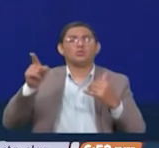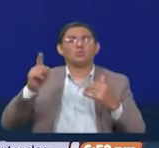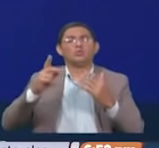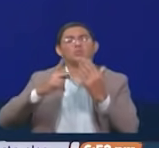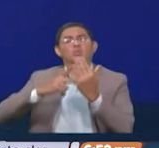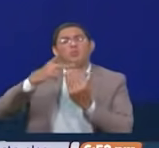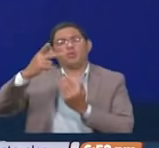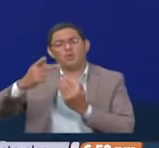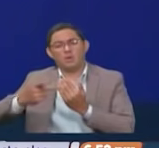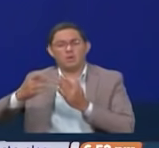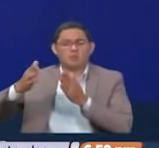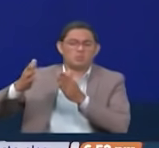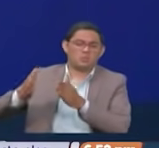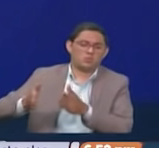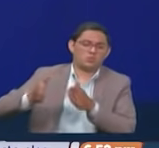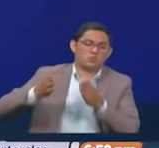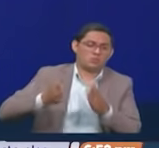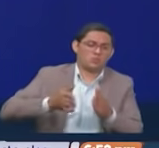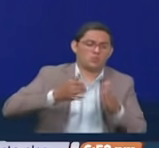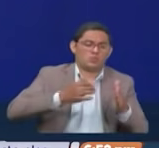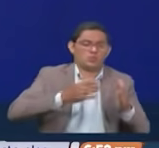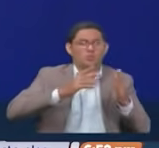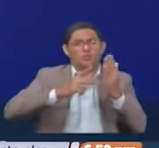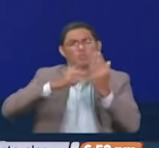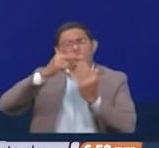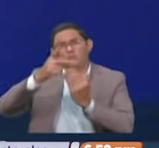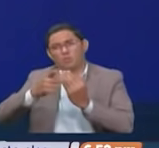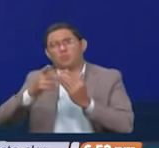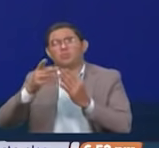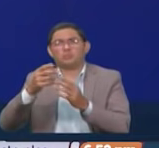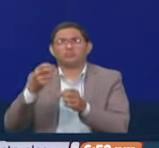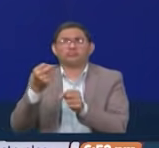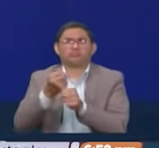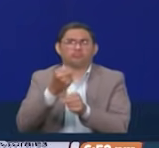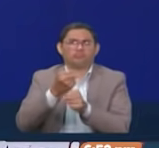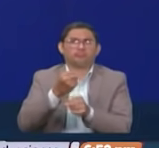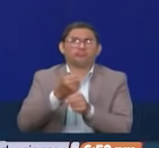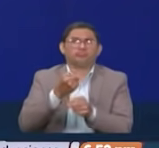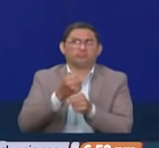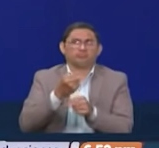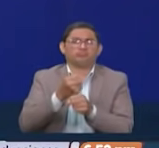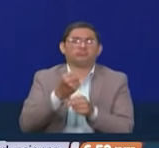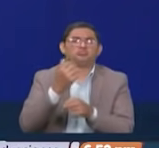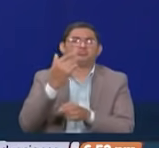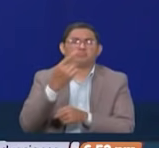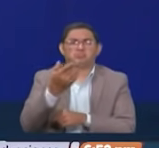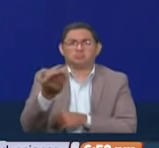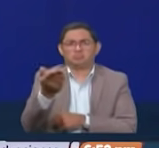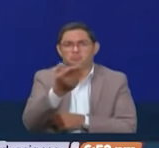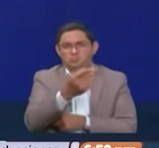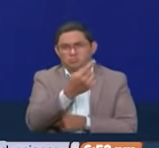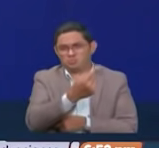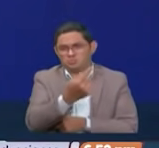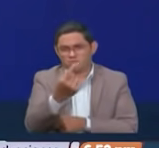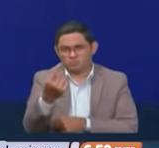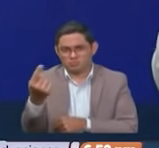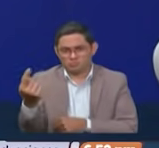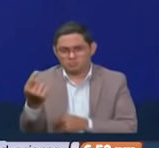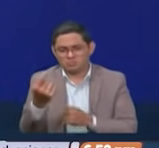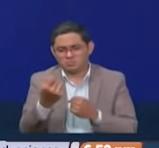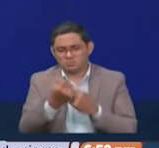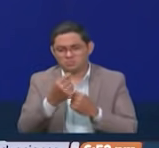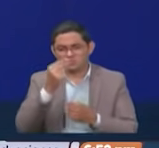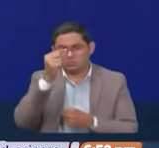consumo nuestra realidad y al trabajo de cada uno de ustedes al